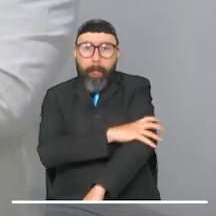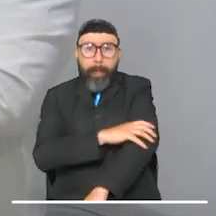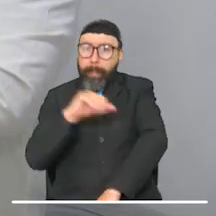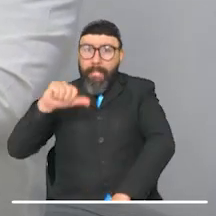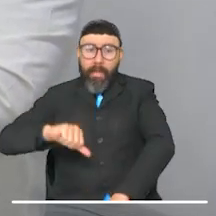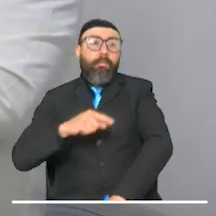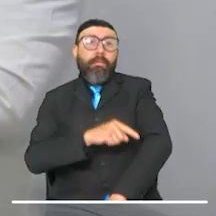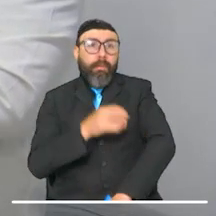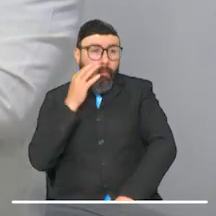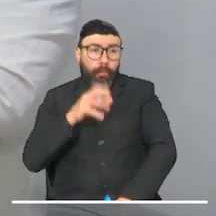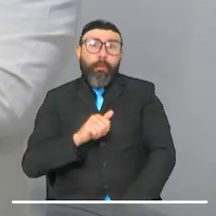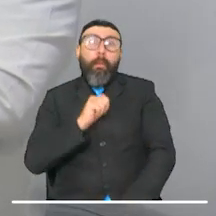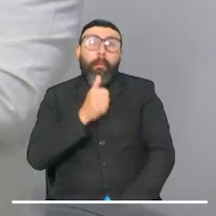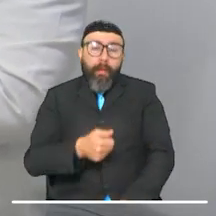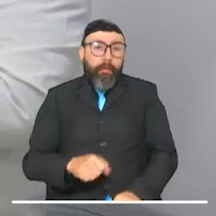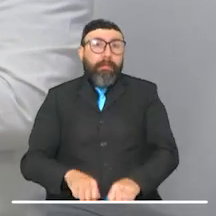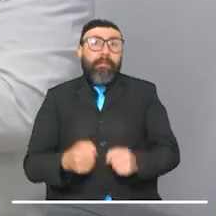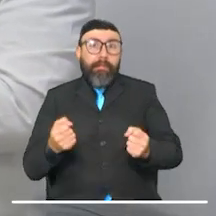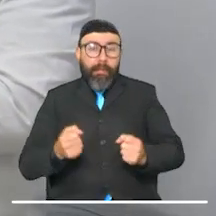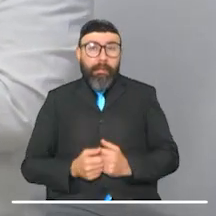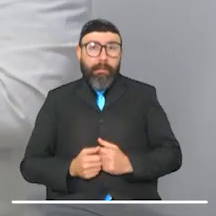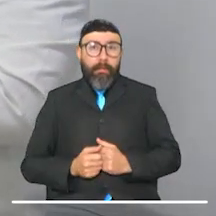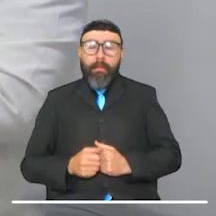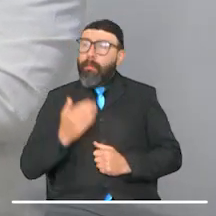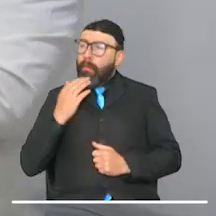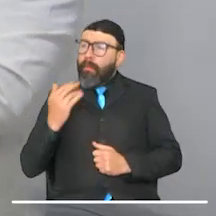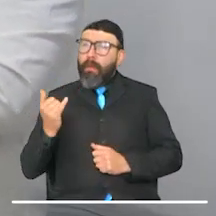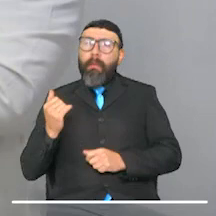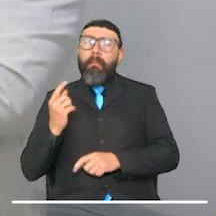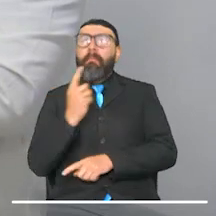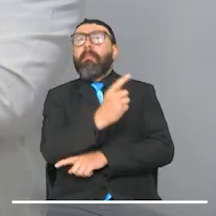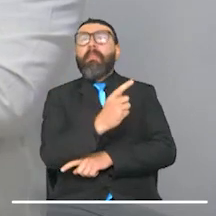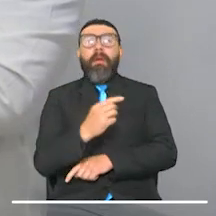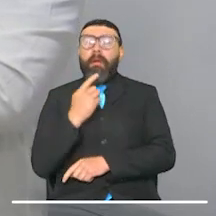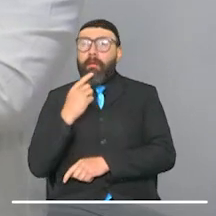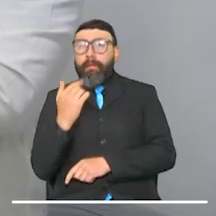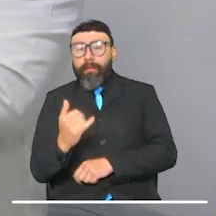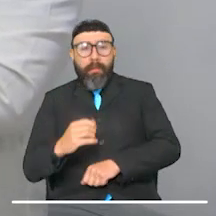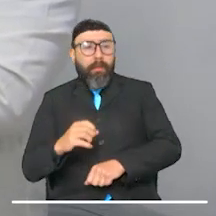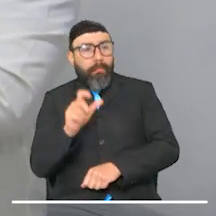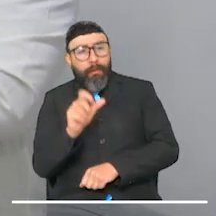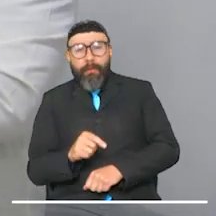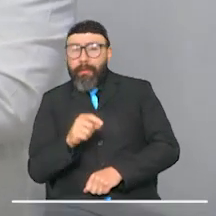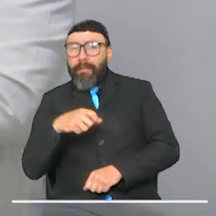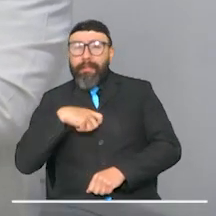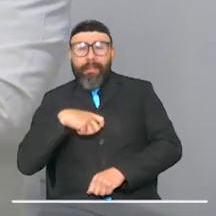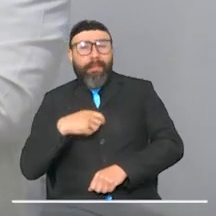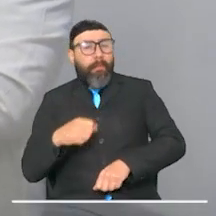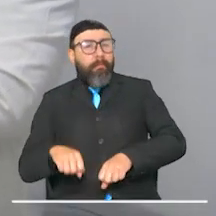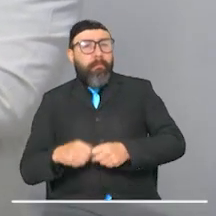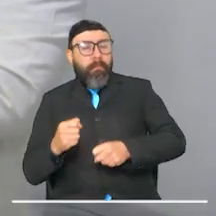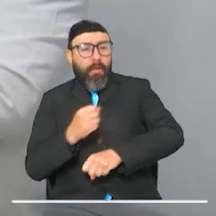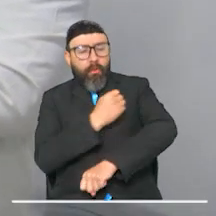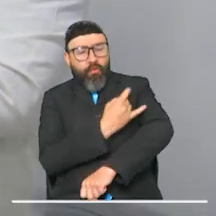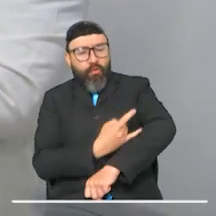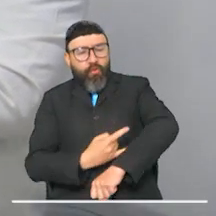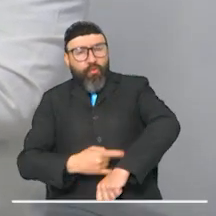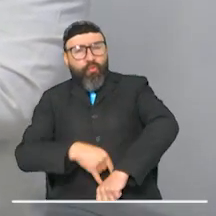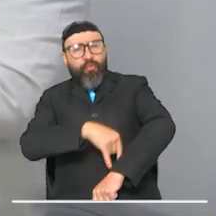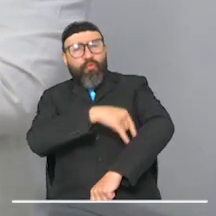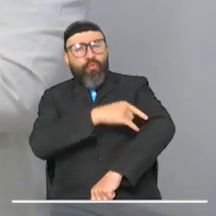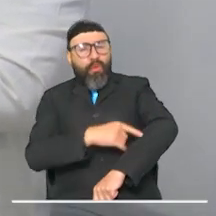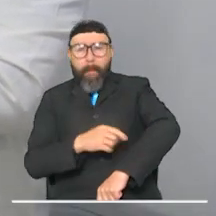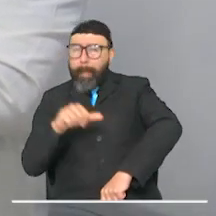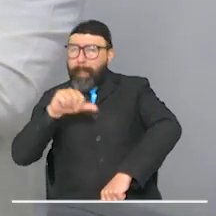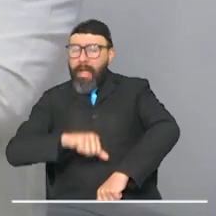indicada puede generar complicaciones ejemplo si usted está mandando una media un paciente con una insuficiencia arterial periférica puede generar complicaciones por eso